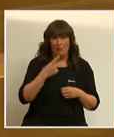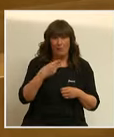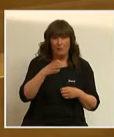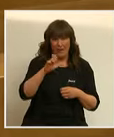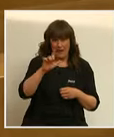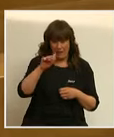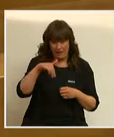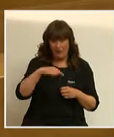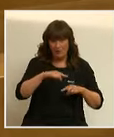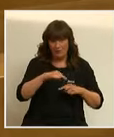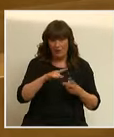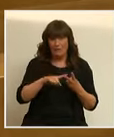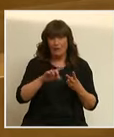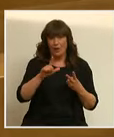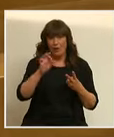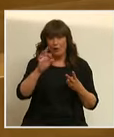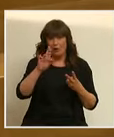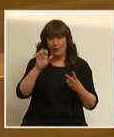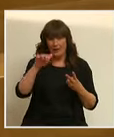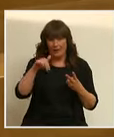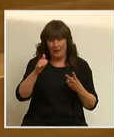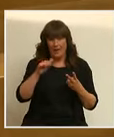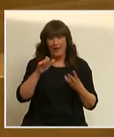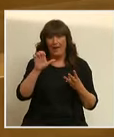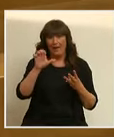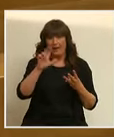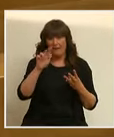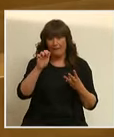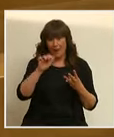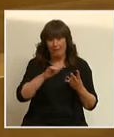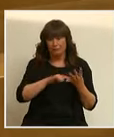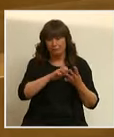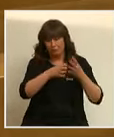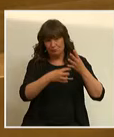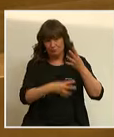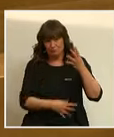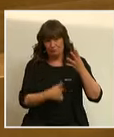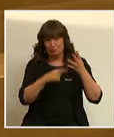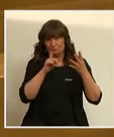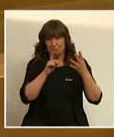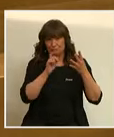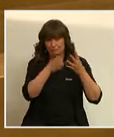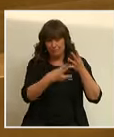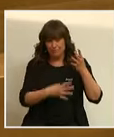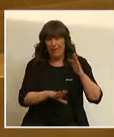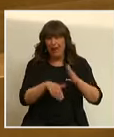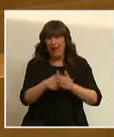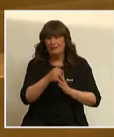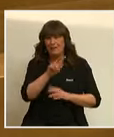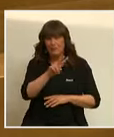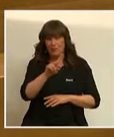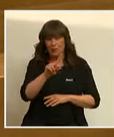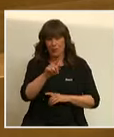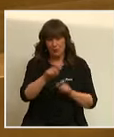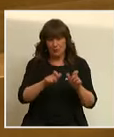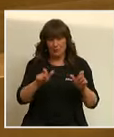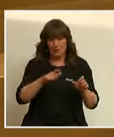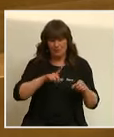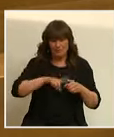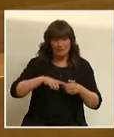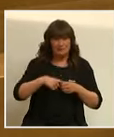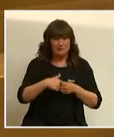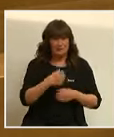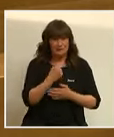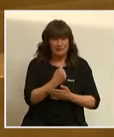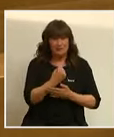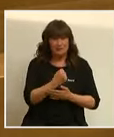directora, Lorena, Eva, Ana, Paqui, María, Carmen, Eva, Nuria, Mercé, Jessy y así hasta 21 profesionales. Pero también al resto de